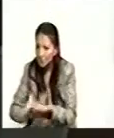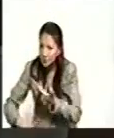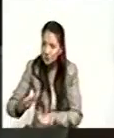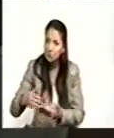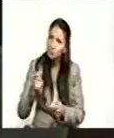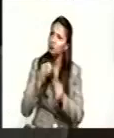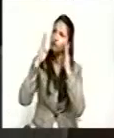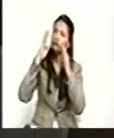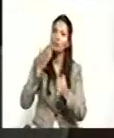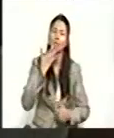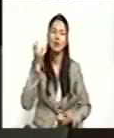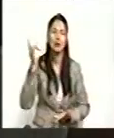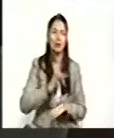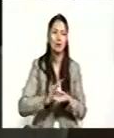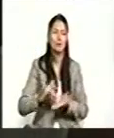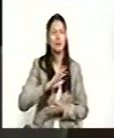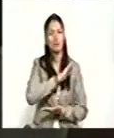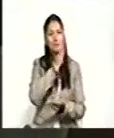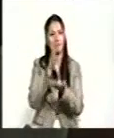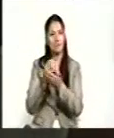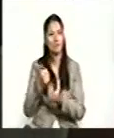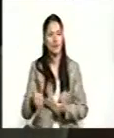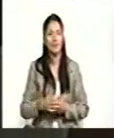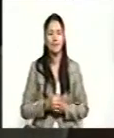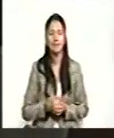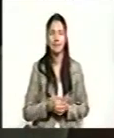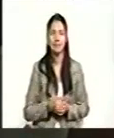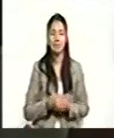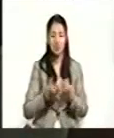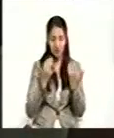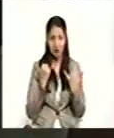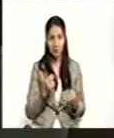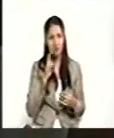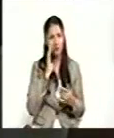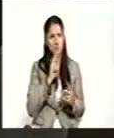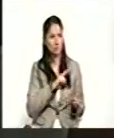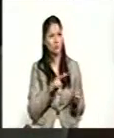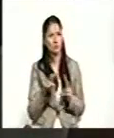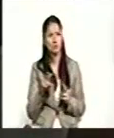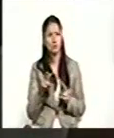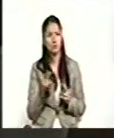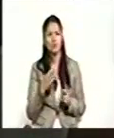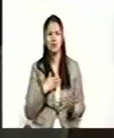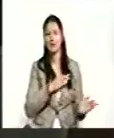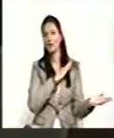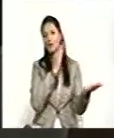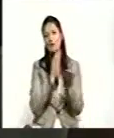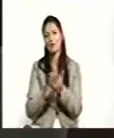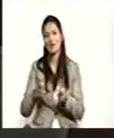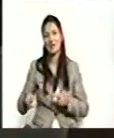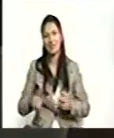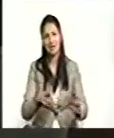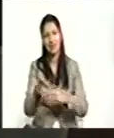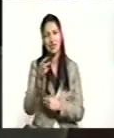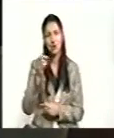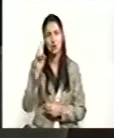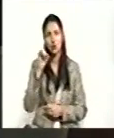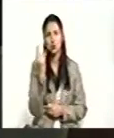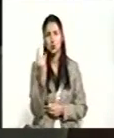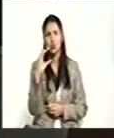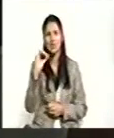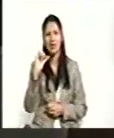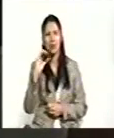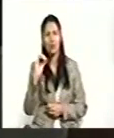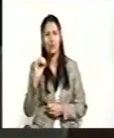Y deploro que cuando nosotros pudimos llegar a Rio sucio y a otros municipios